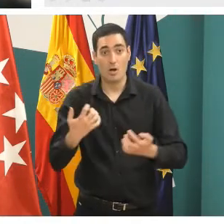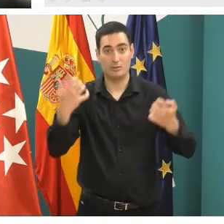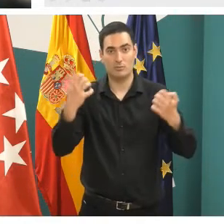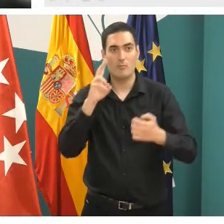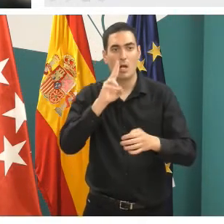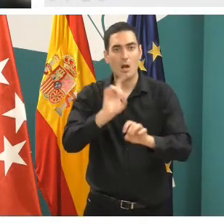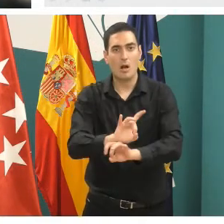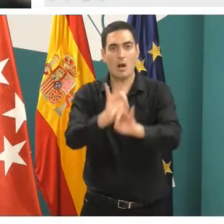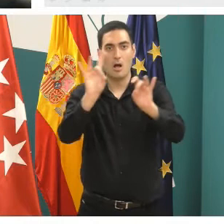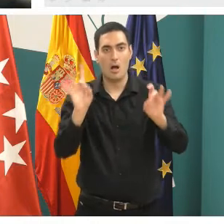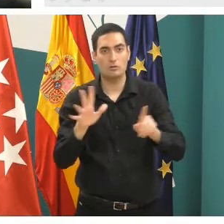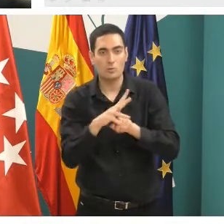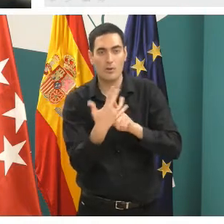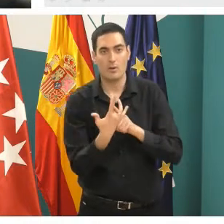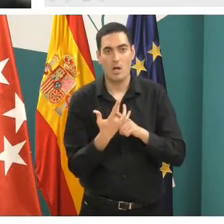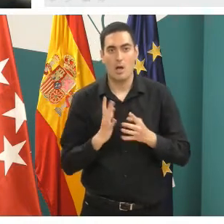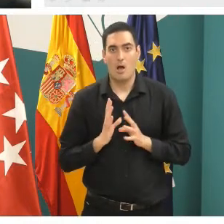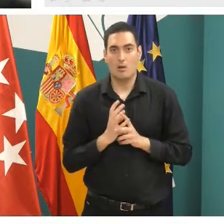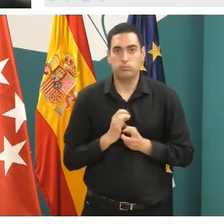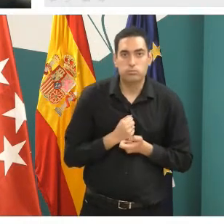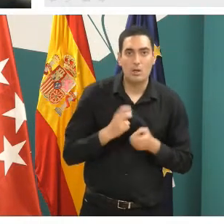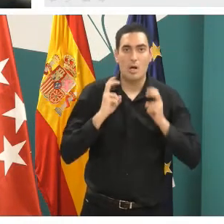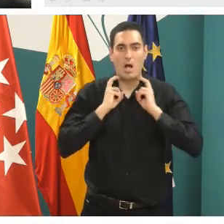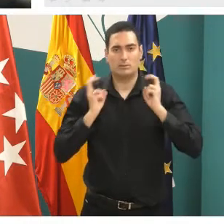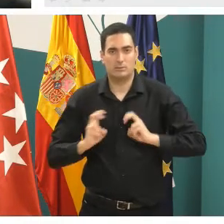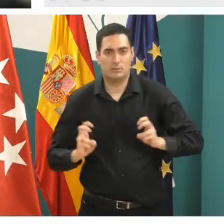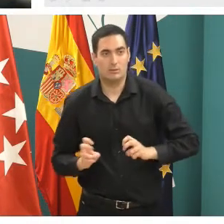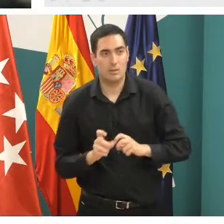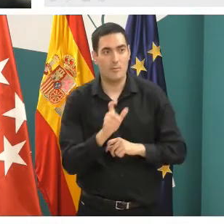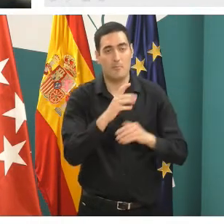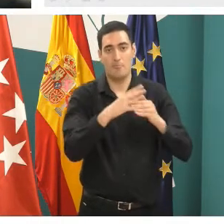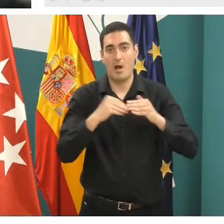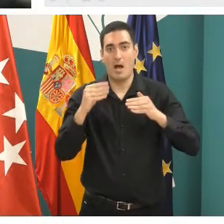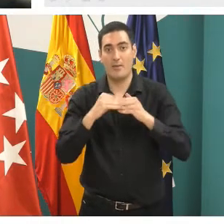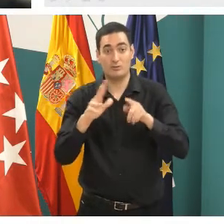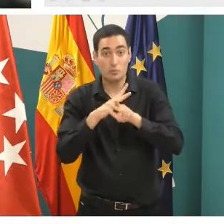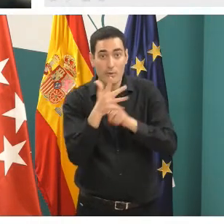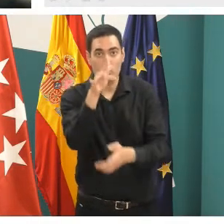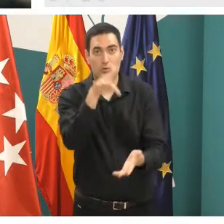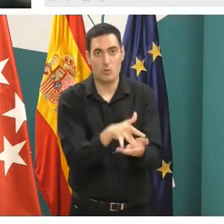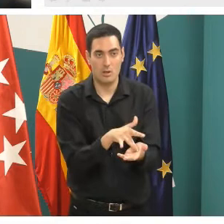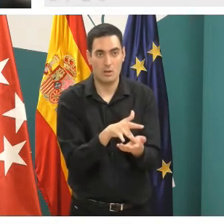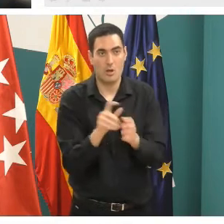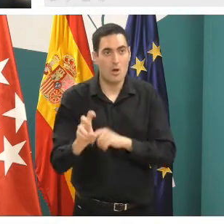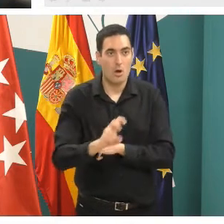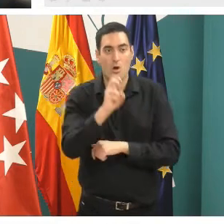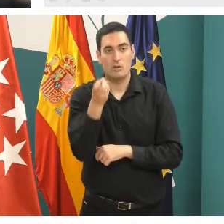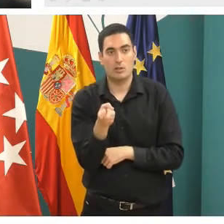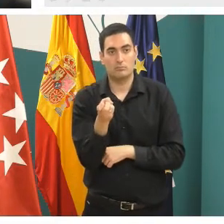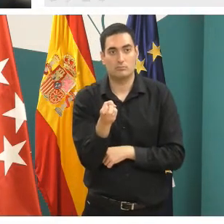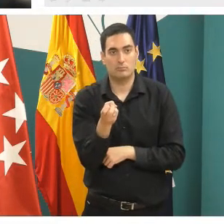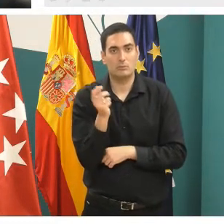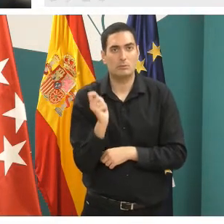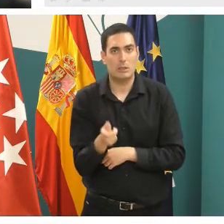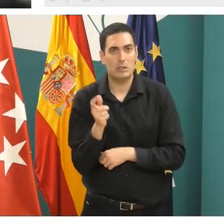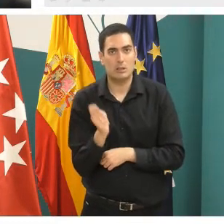el gran estado de ansiedad, de angustia, de estrés con el que llegan los pacientes a esta situación y a otras cotidianas que tienen que enfrentar.